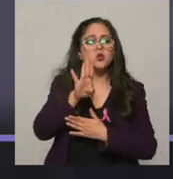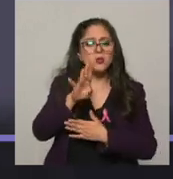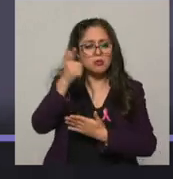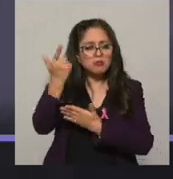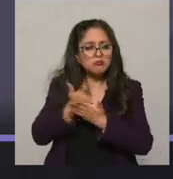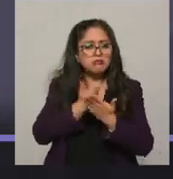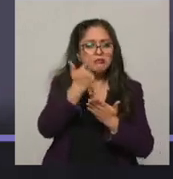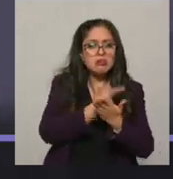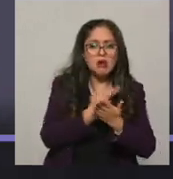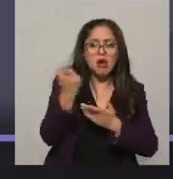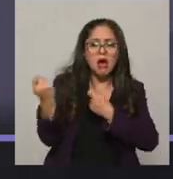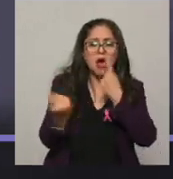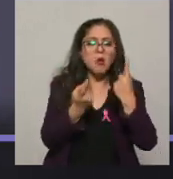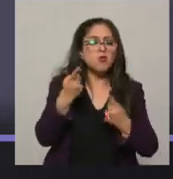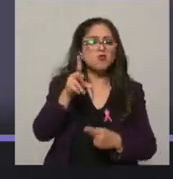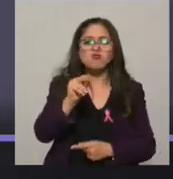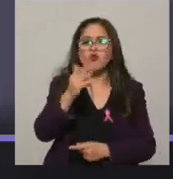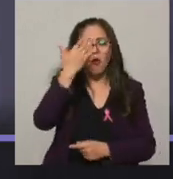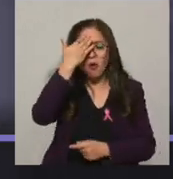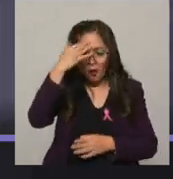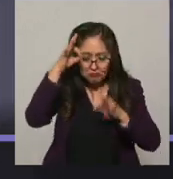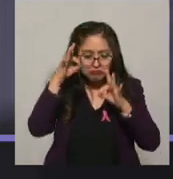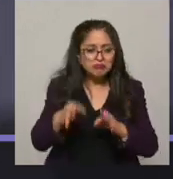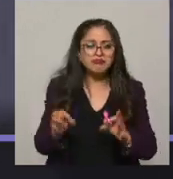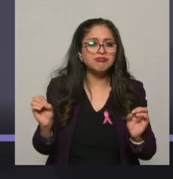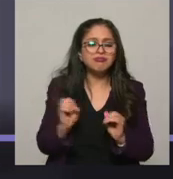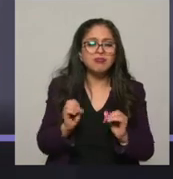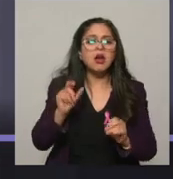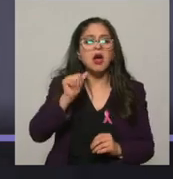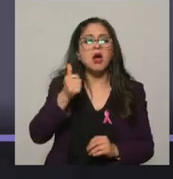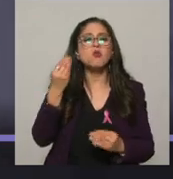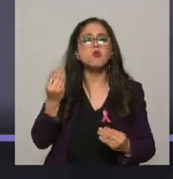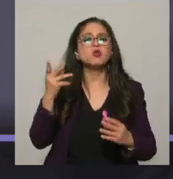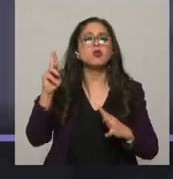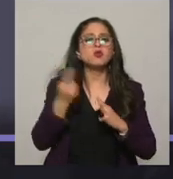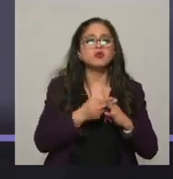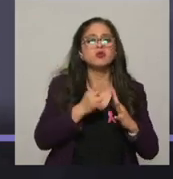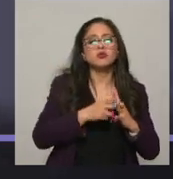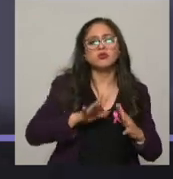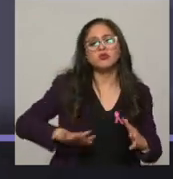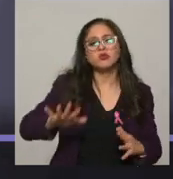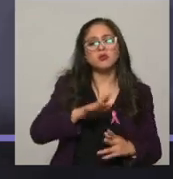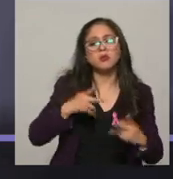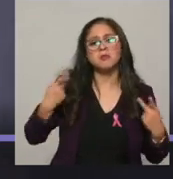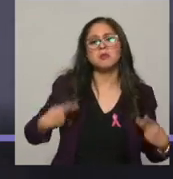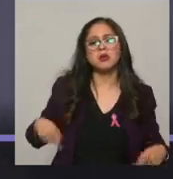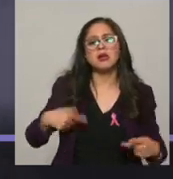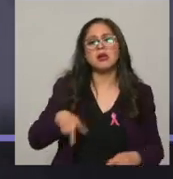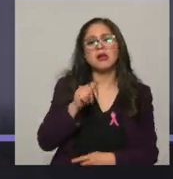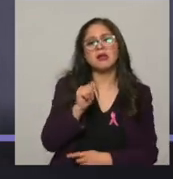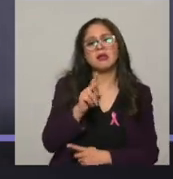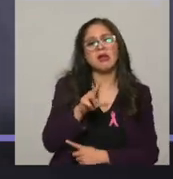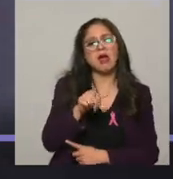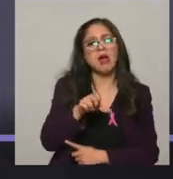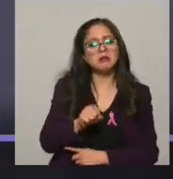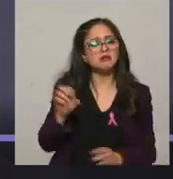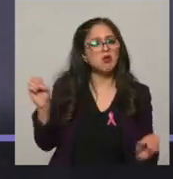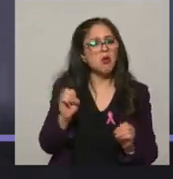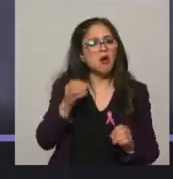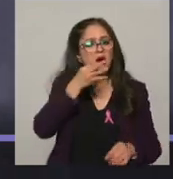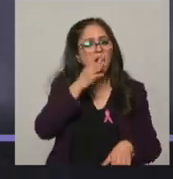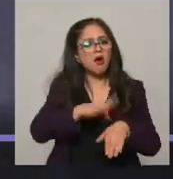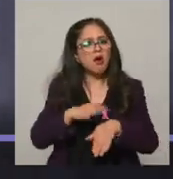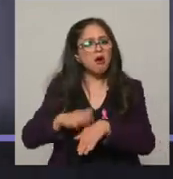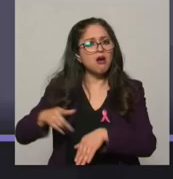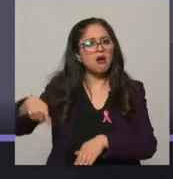muchos que no se conocen, hay muchos casos, hay muchos homicidios a población trans que no se reportan en la prensa